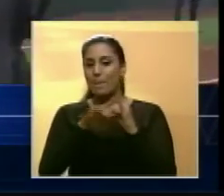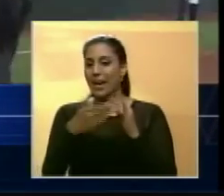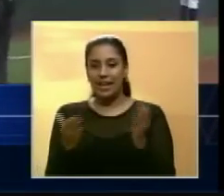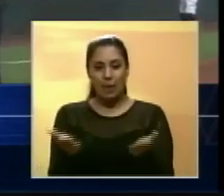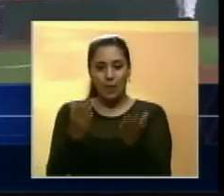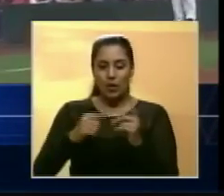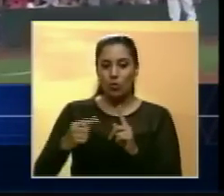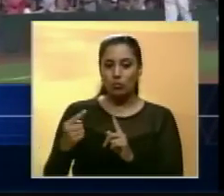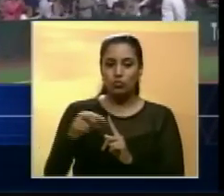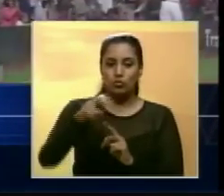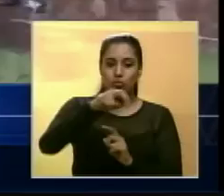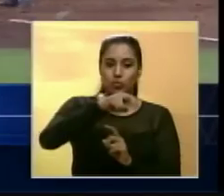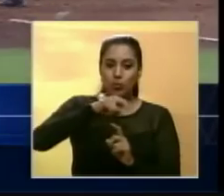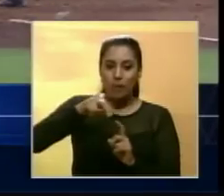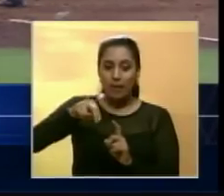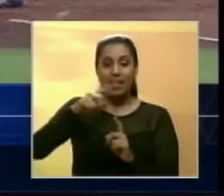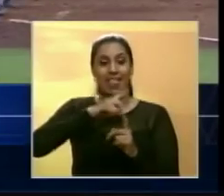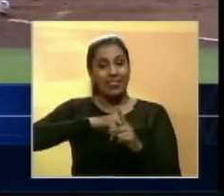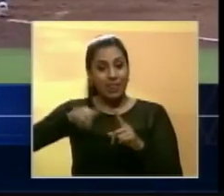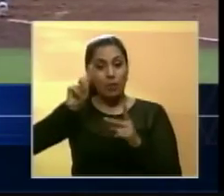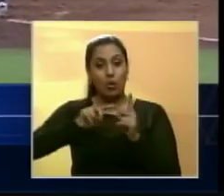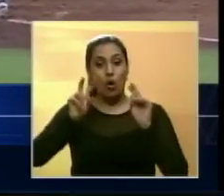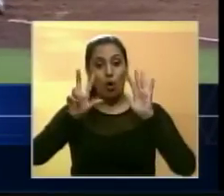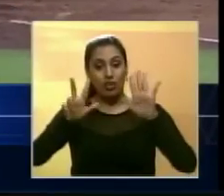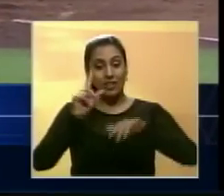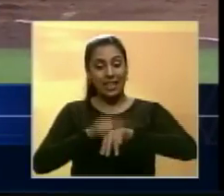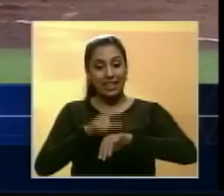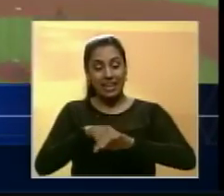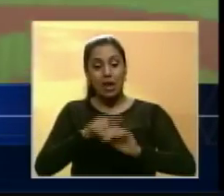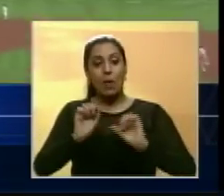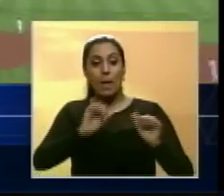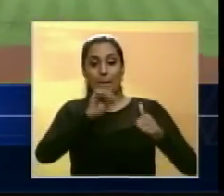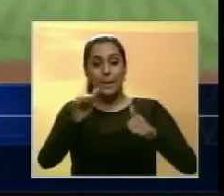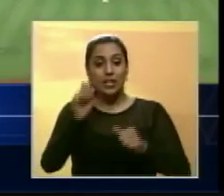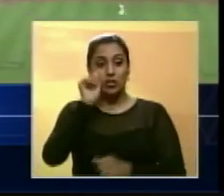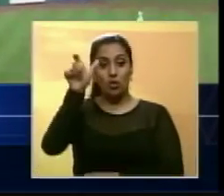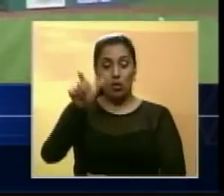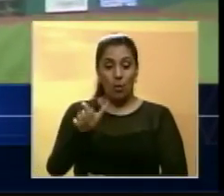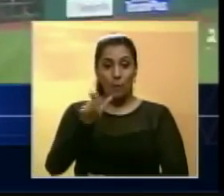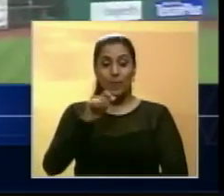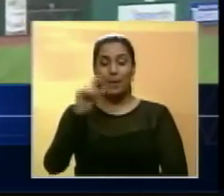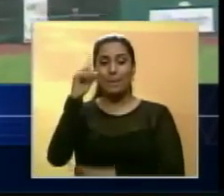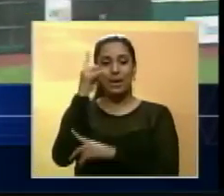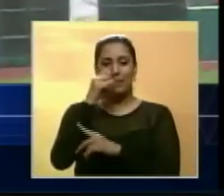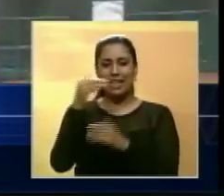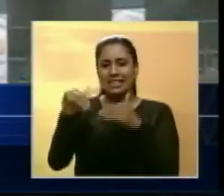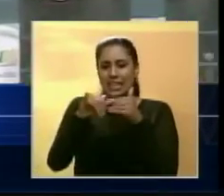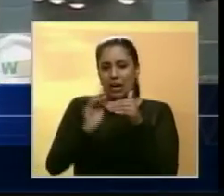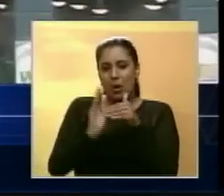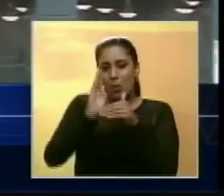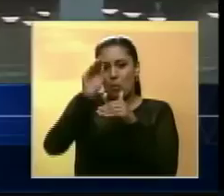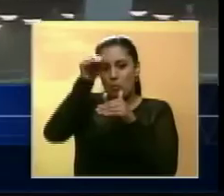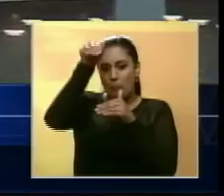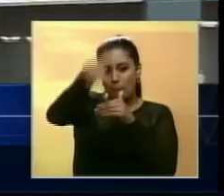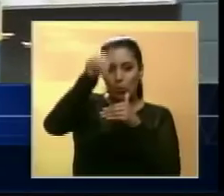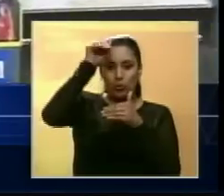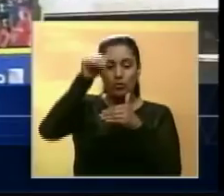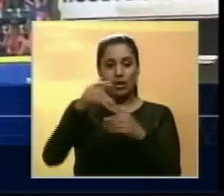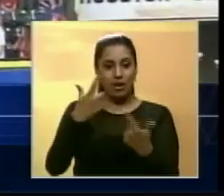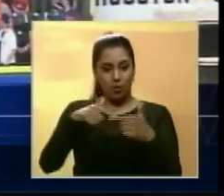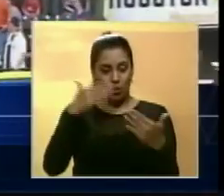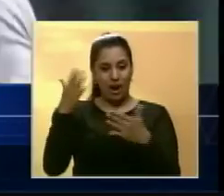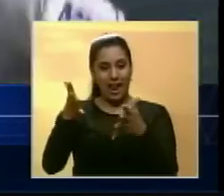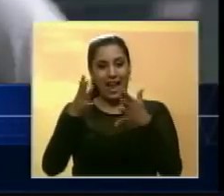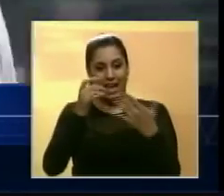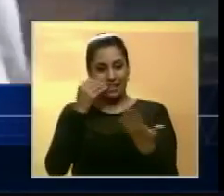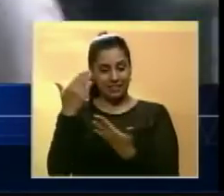impulsar la primera carrera de los Astros. Sin embargo, en el octavo capítulo apareció Salvador Pérez con su primer vuelo cerca de la campaña para darle la victoria a los Reales de